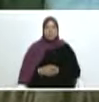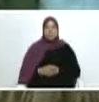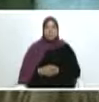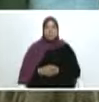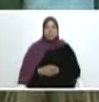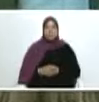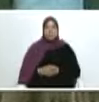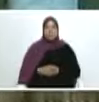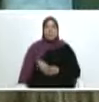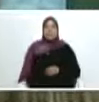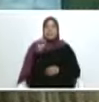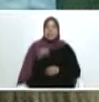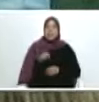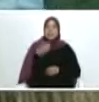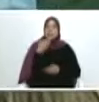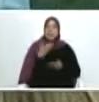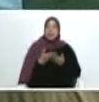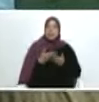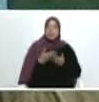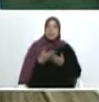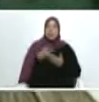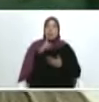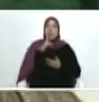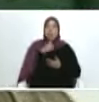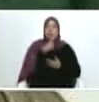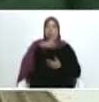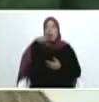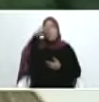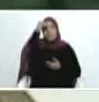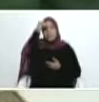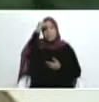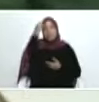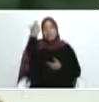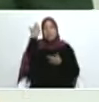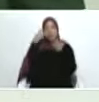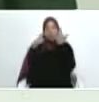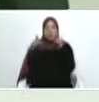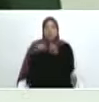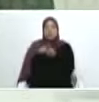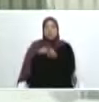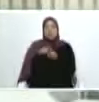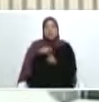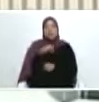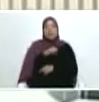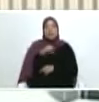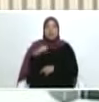Y así será. Es un aprendizaje. Yo creo que el comandante Chávez, de donde esté,